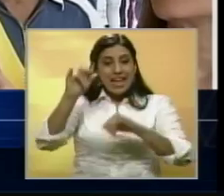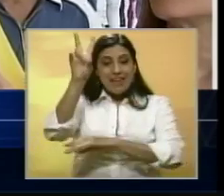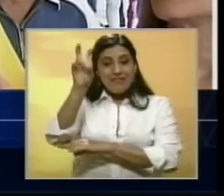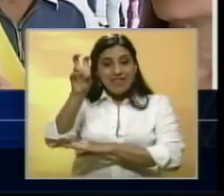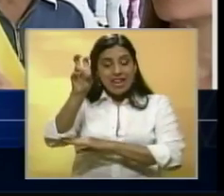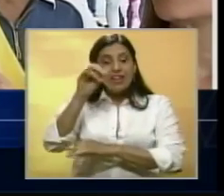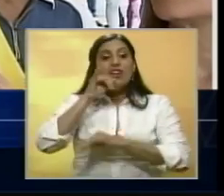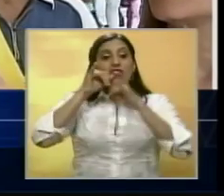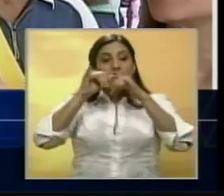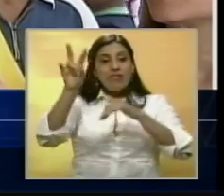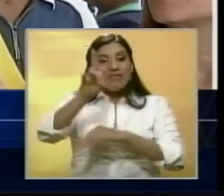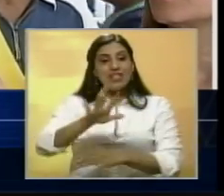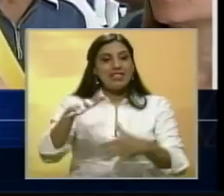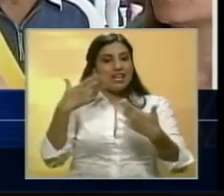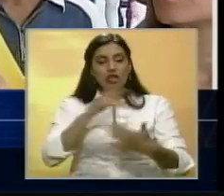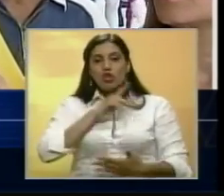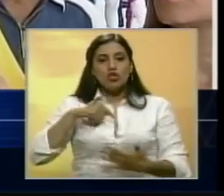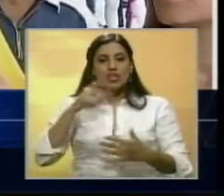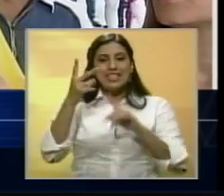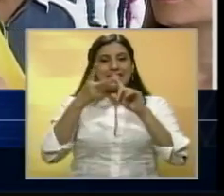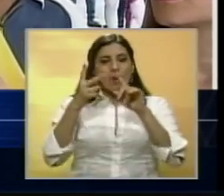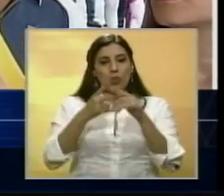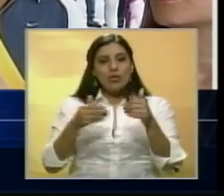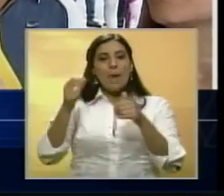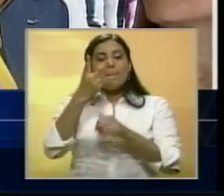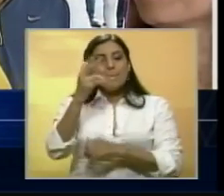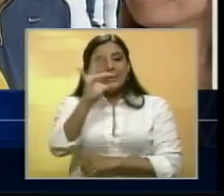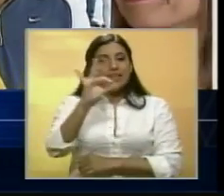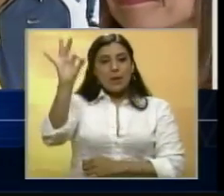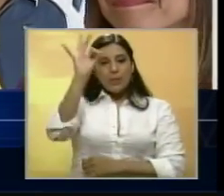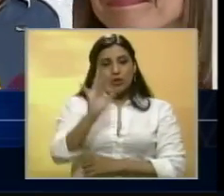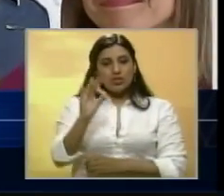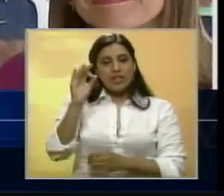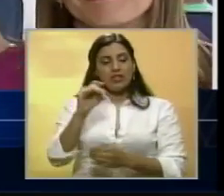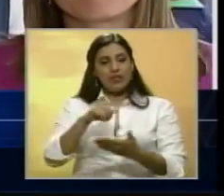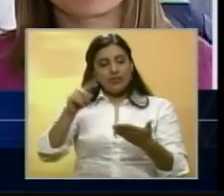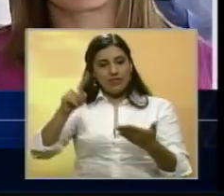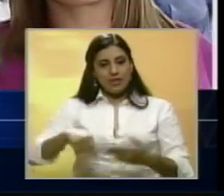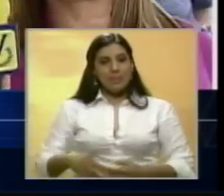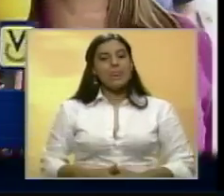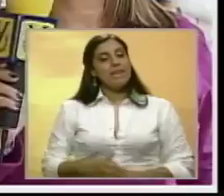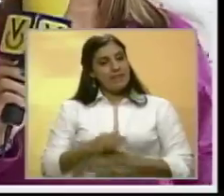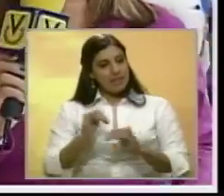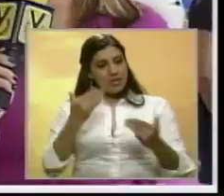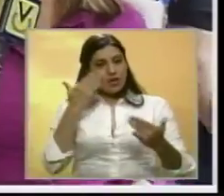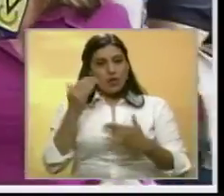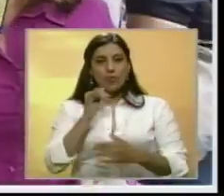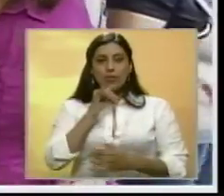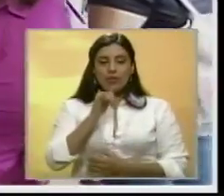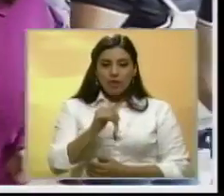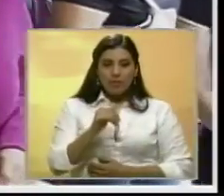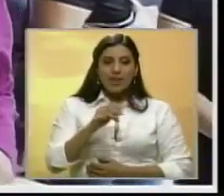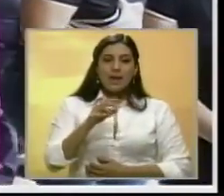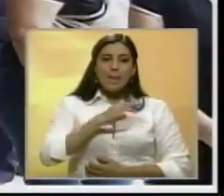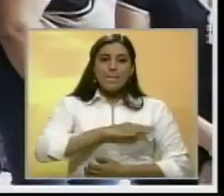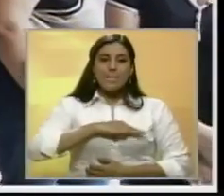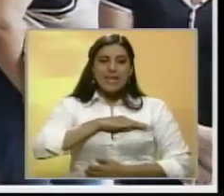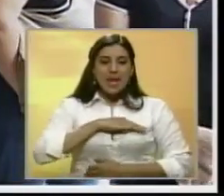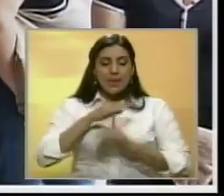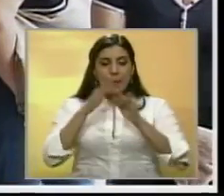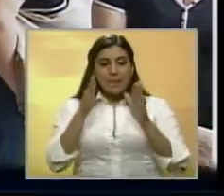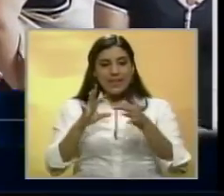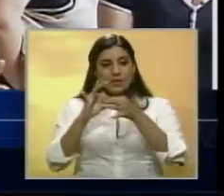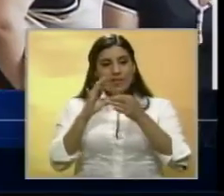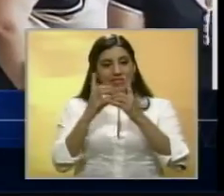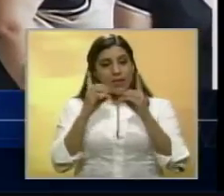viernes la noticia de Venezuela, que vamos a la segunda etapa, que es el 20% de la población. Bien, eres Juan Carlos Caldera, miembro de la Mesa de la